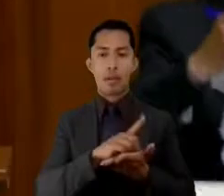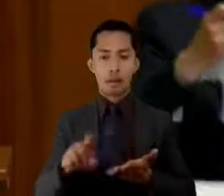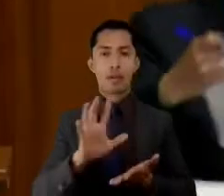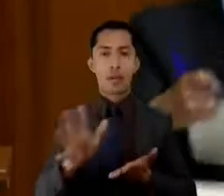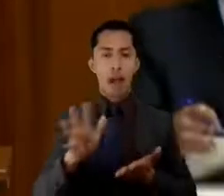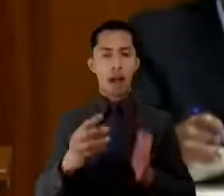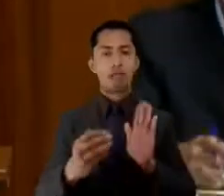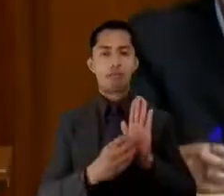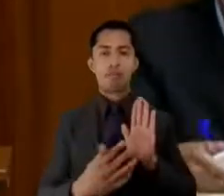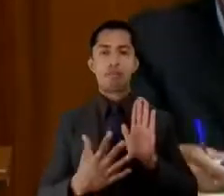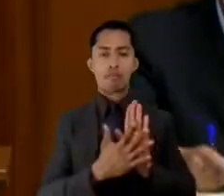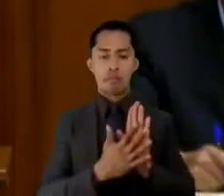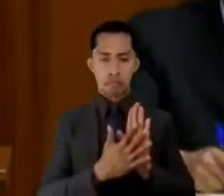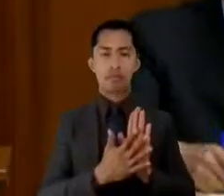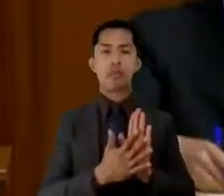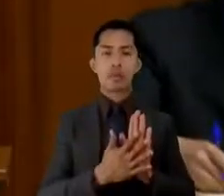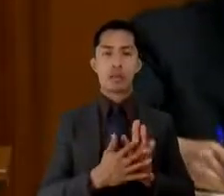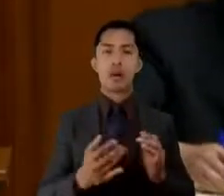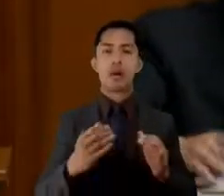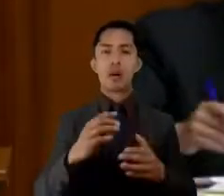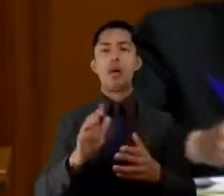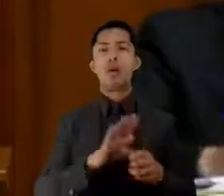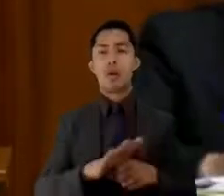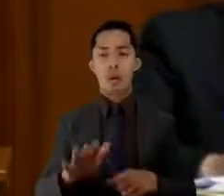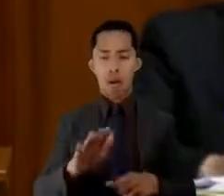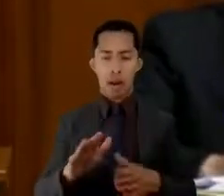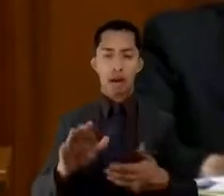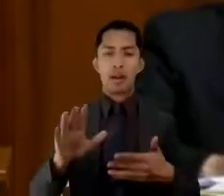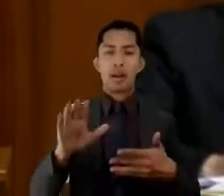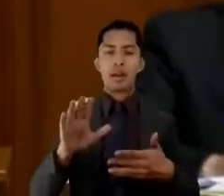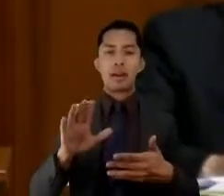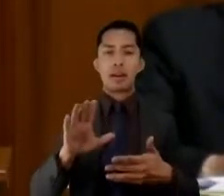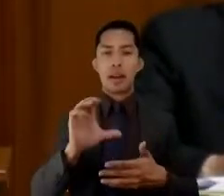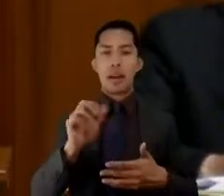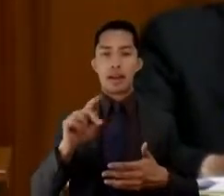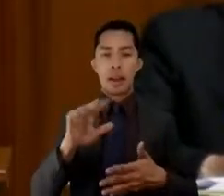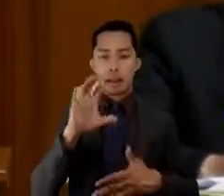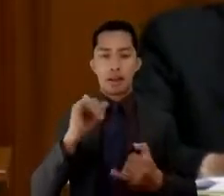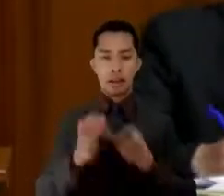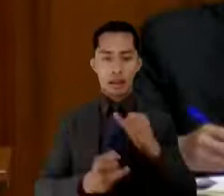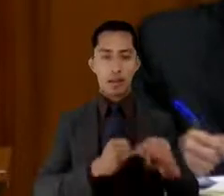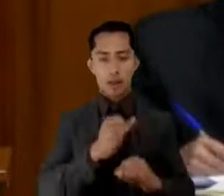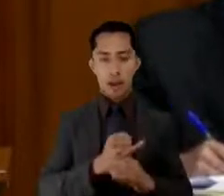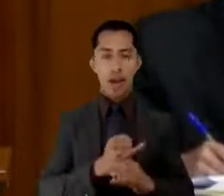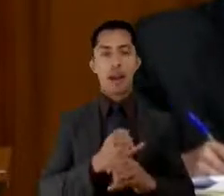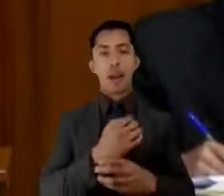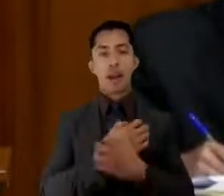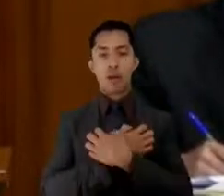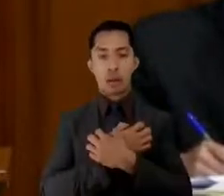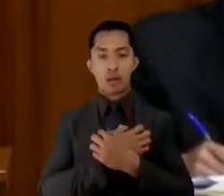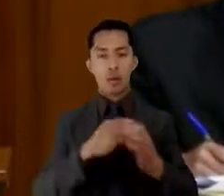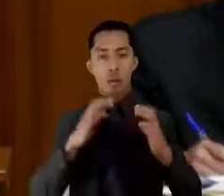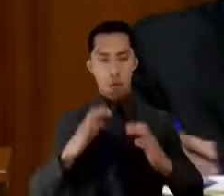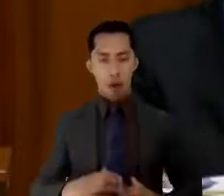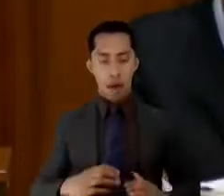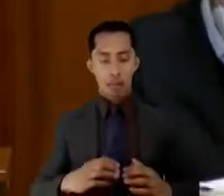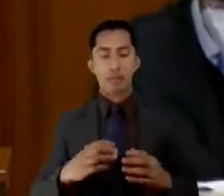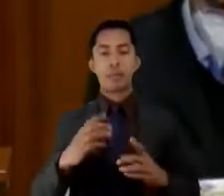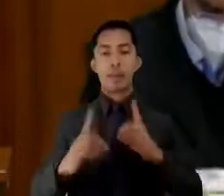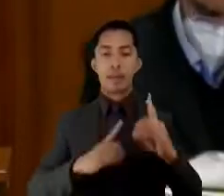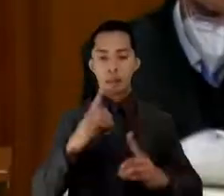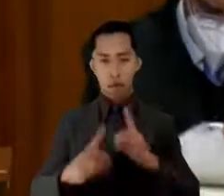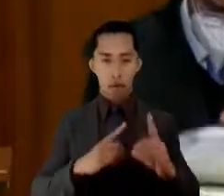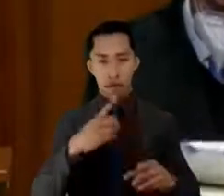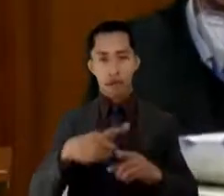regulado por instrumentos como la Carta Internacional Revisada de la Educación Física, la Actividad Física y el